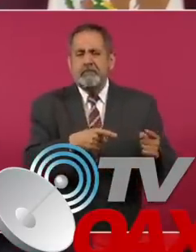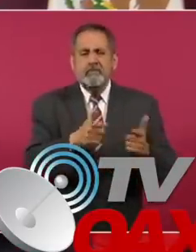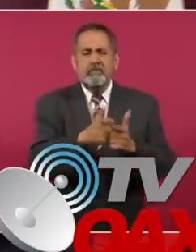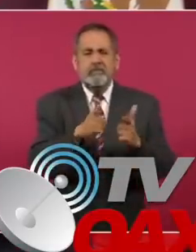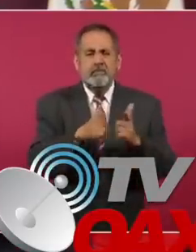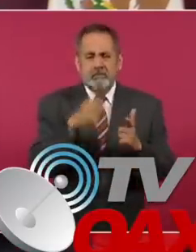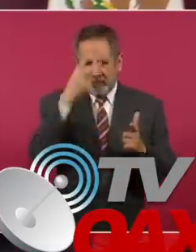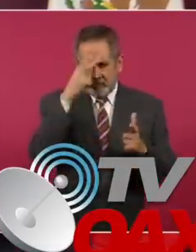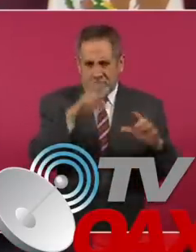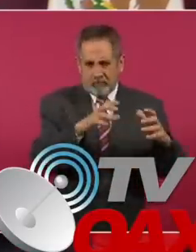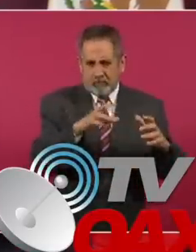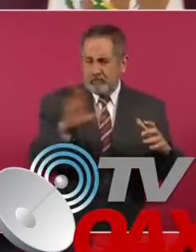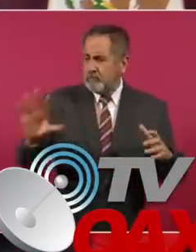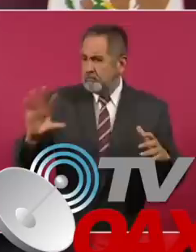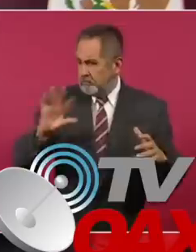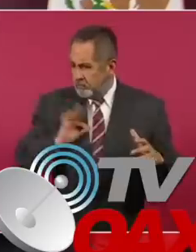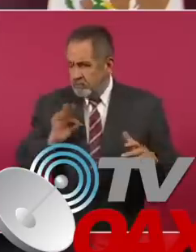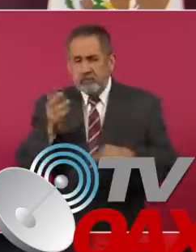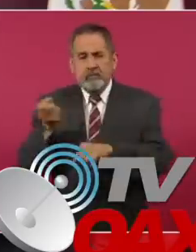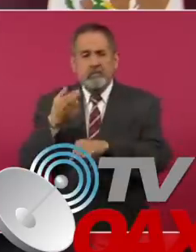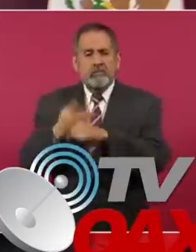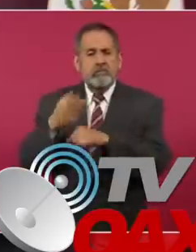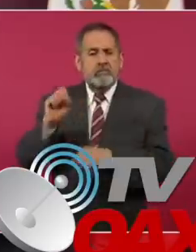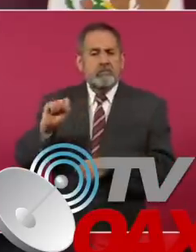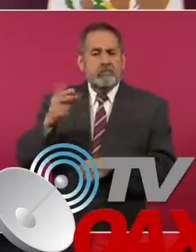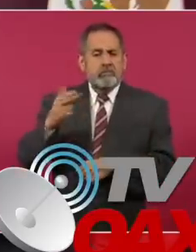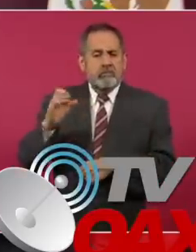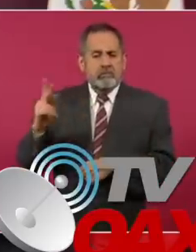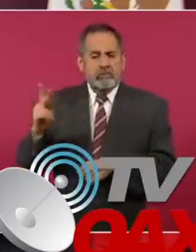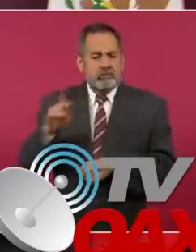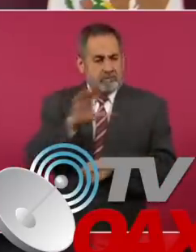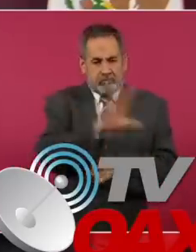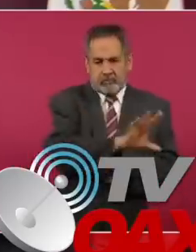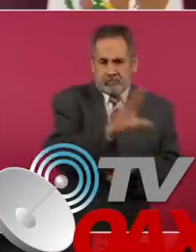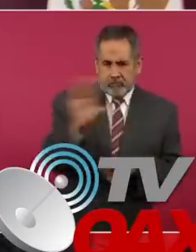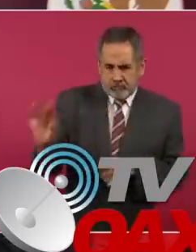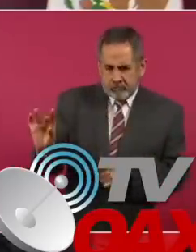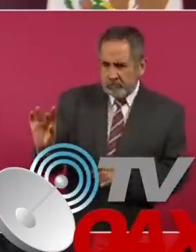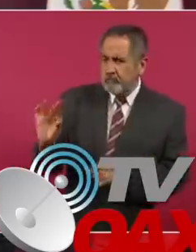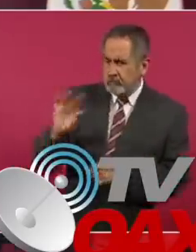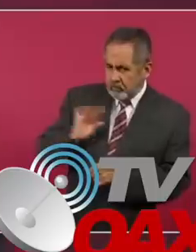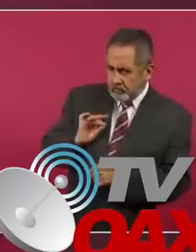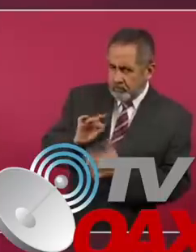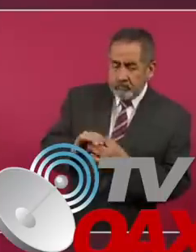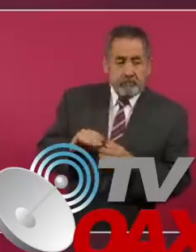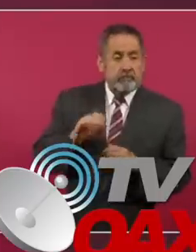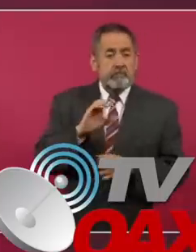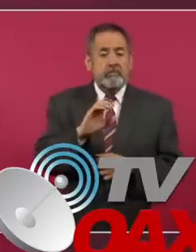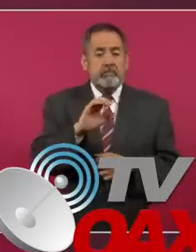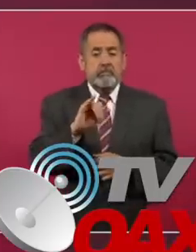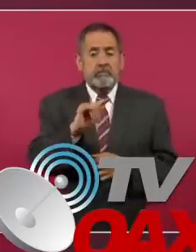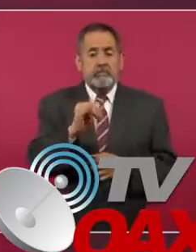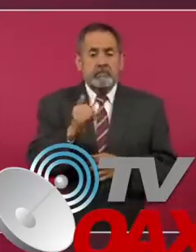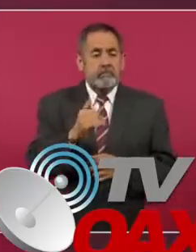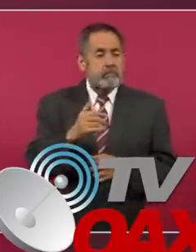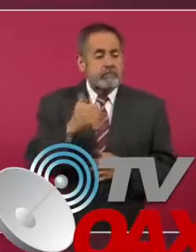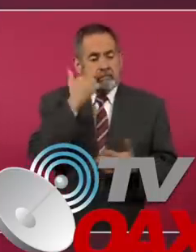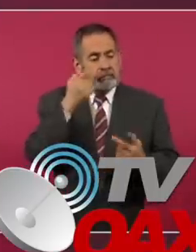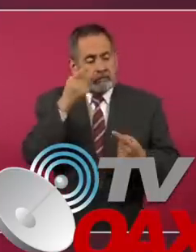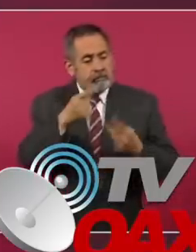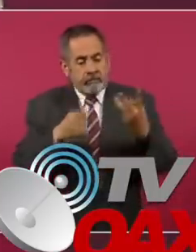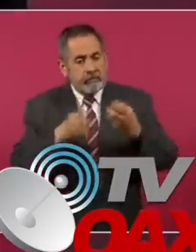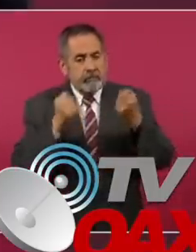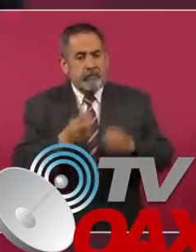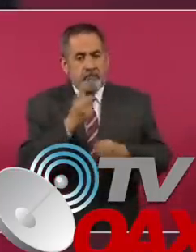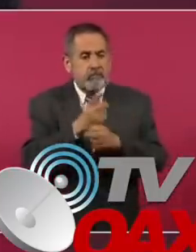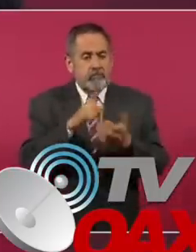Grupo México, eso fue lo que me dijo el secretario de Hacienda, que le informaron los del Citi, más garantías,